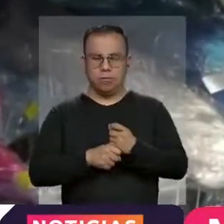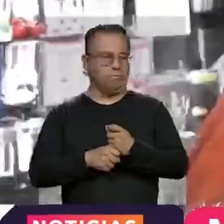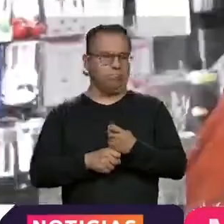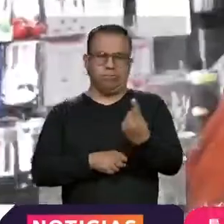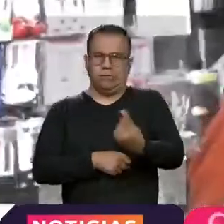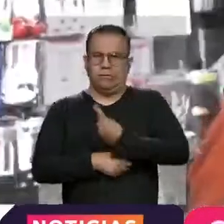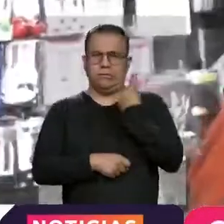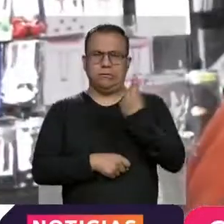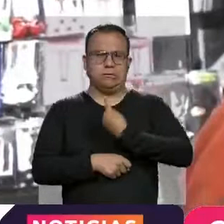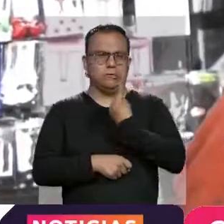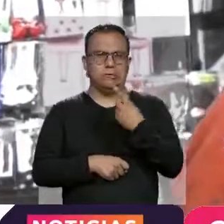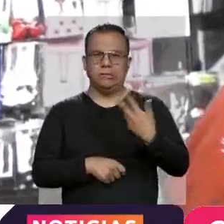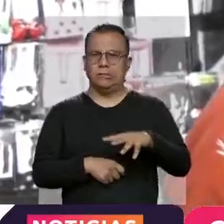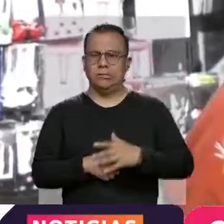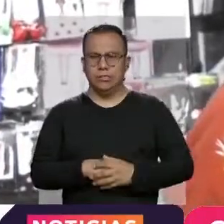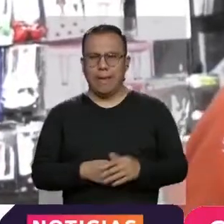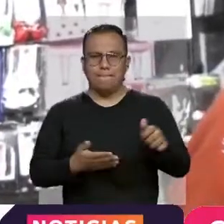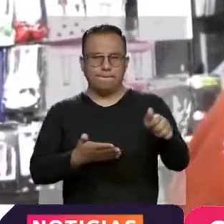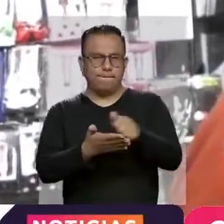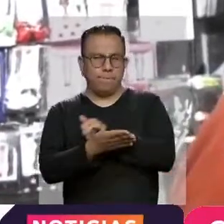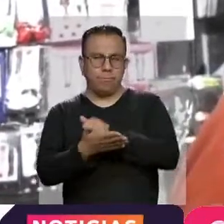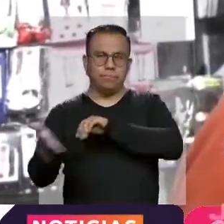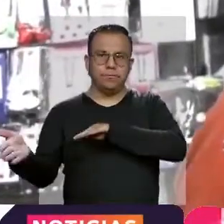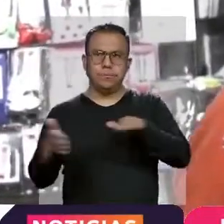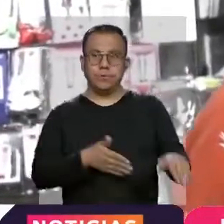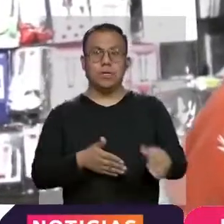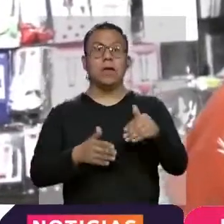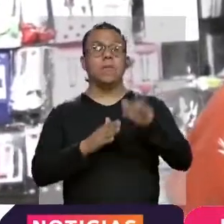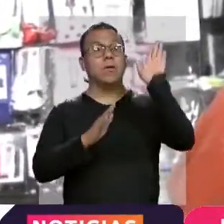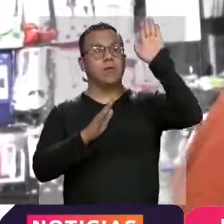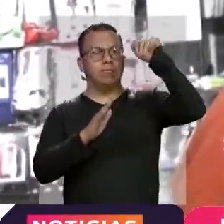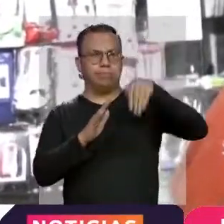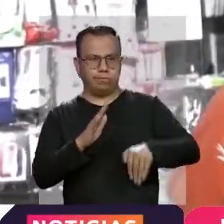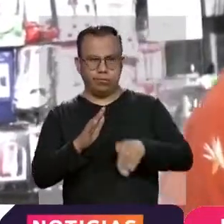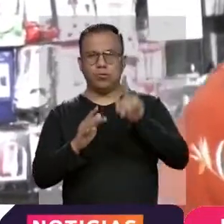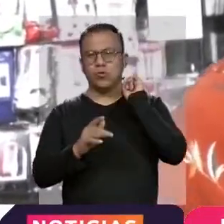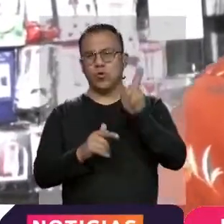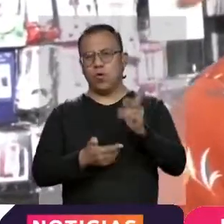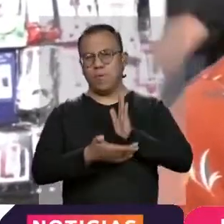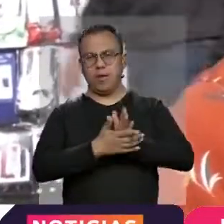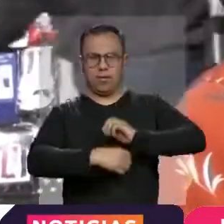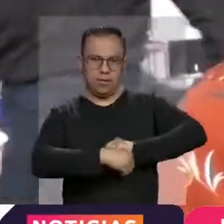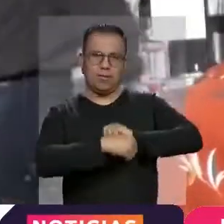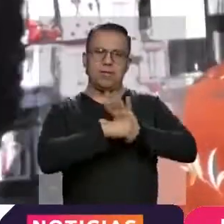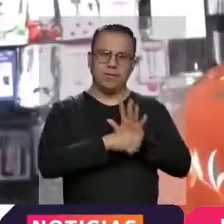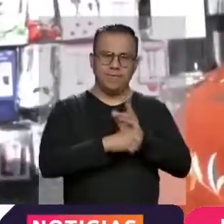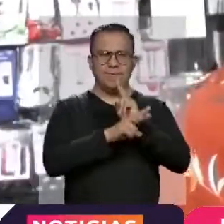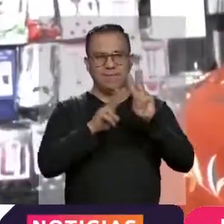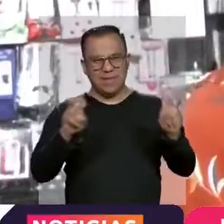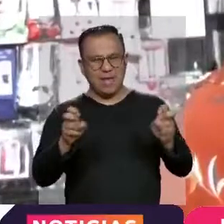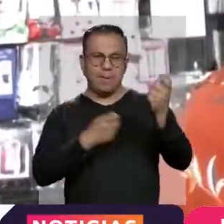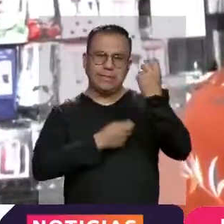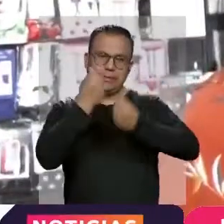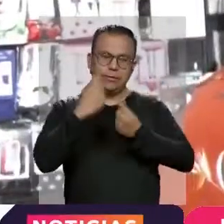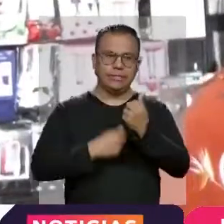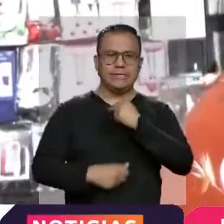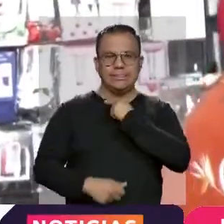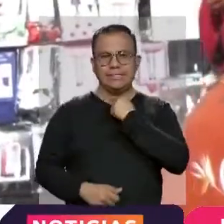solo. Sentido el bajonazo, pues porque las consecuencias de la pandemia y la parte